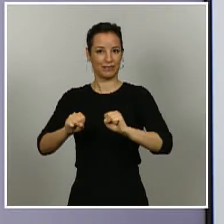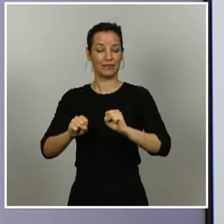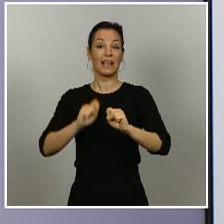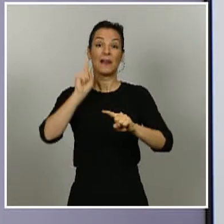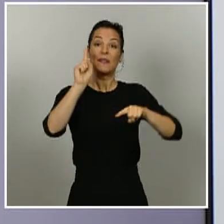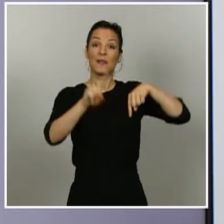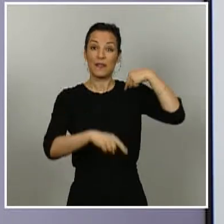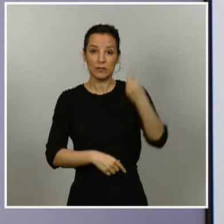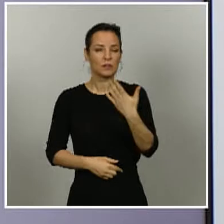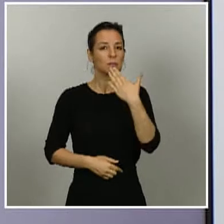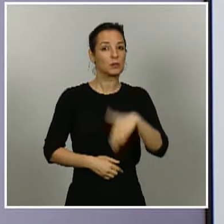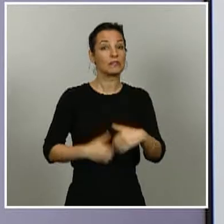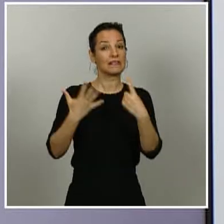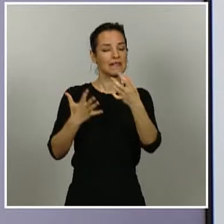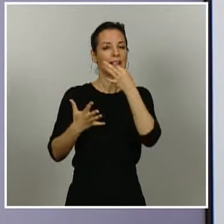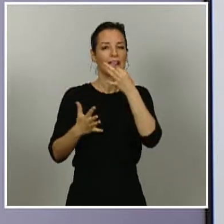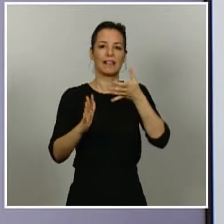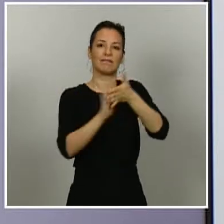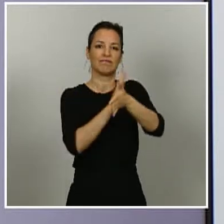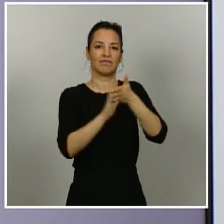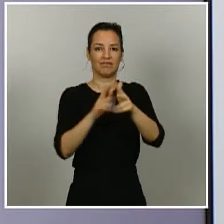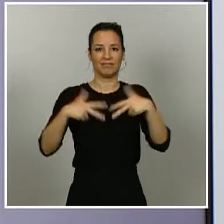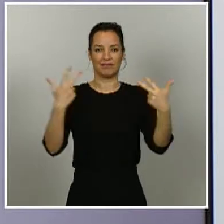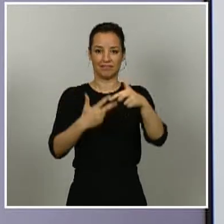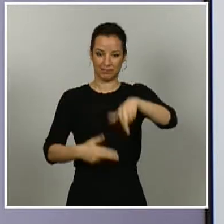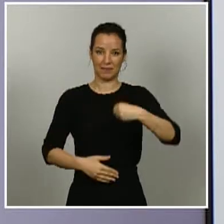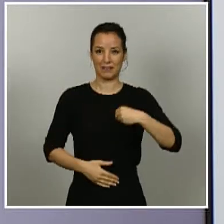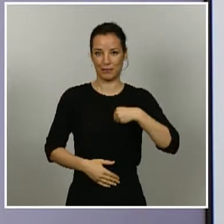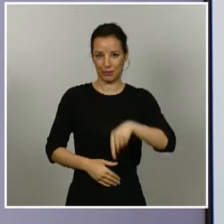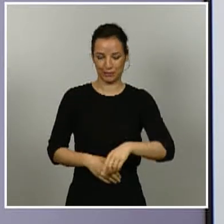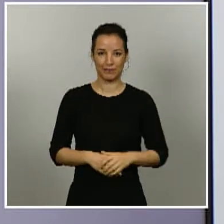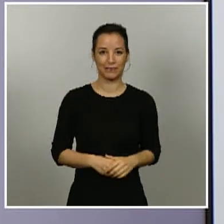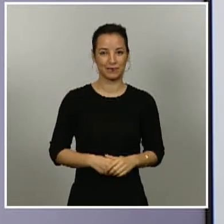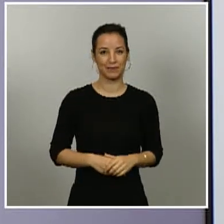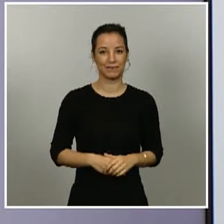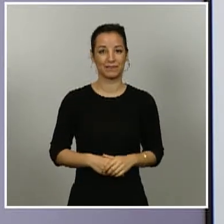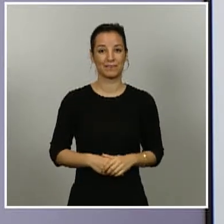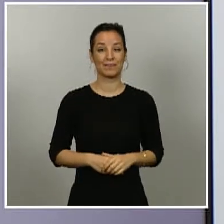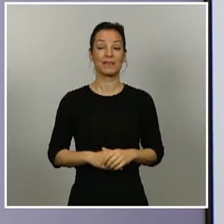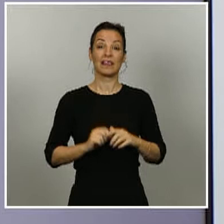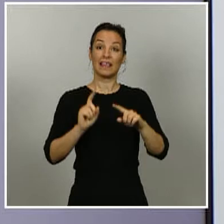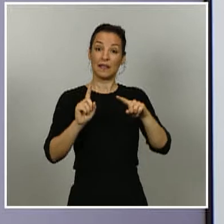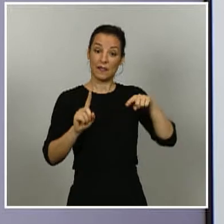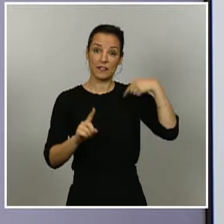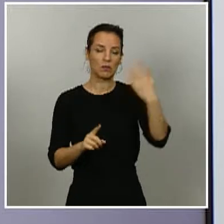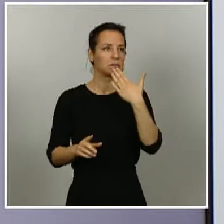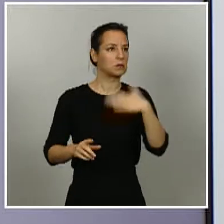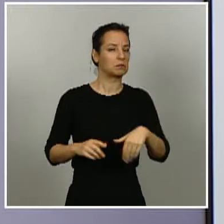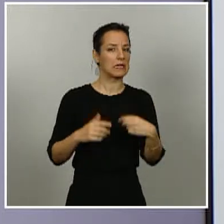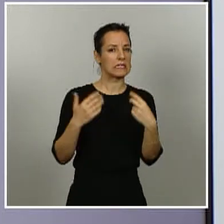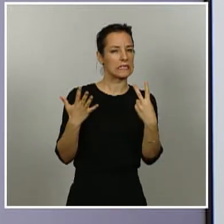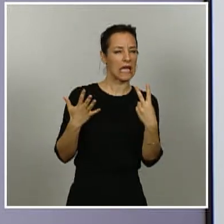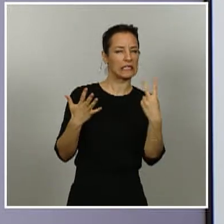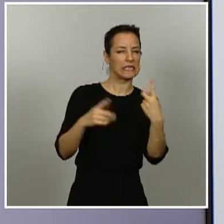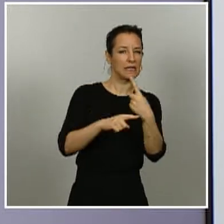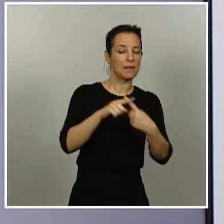torno a las 6 de la tarde en esta misma sala de prensa de Moncloa. Más tarde, a partir de las 7:30, el ministro de